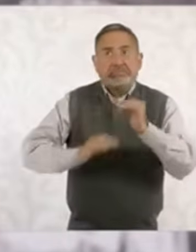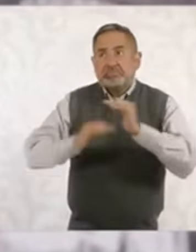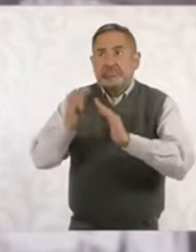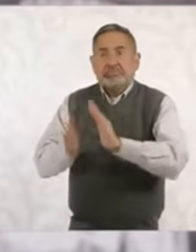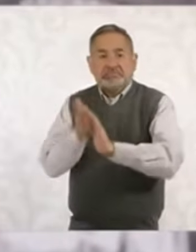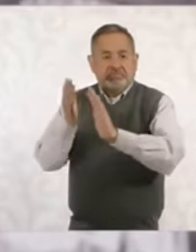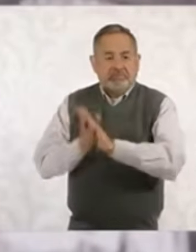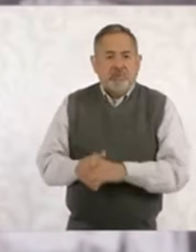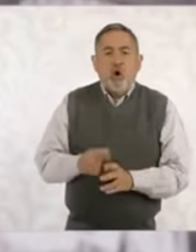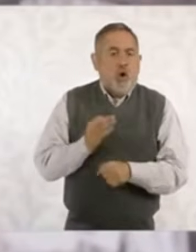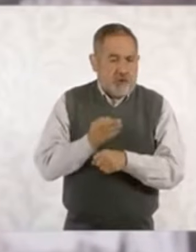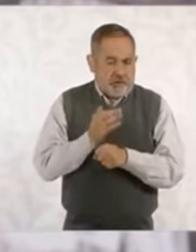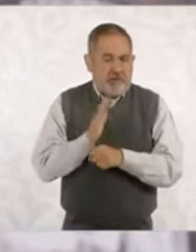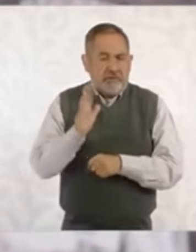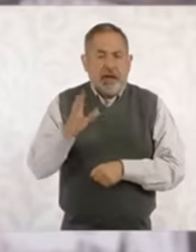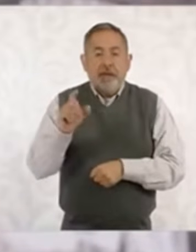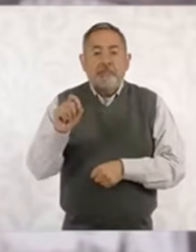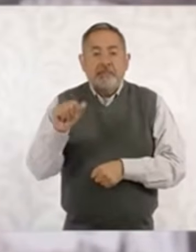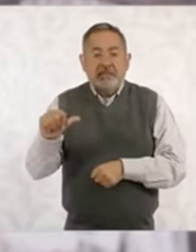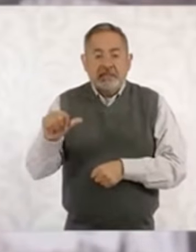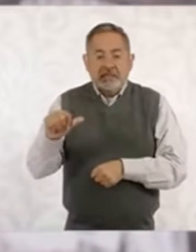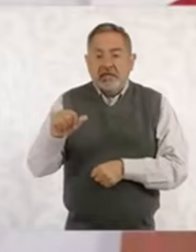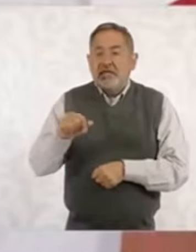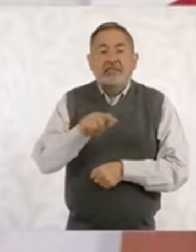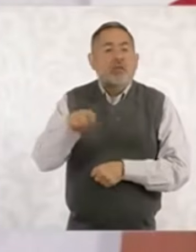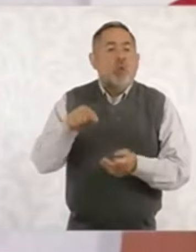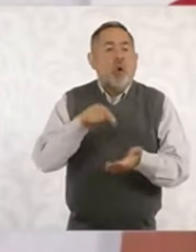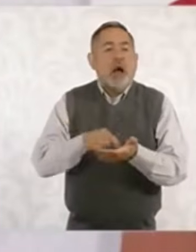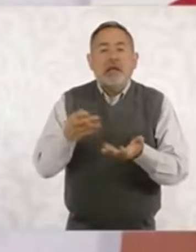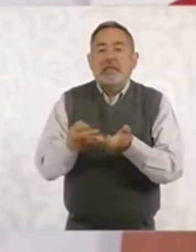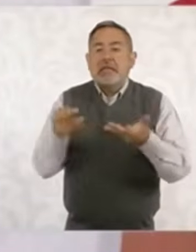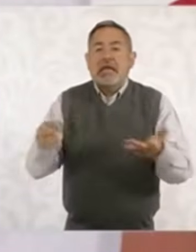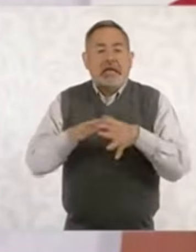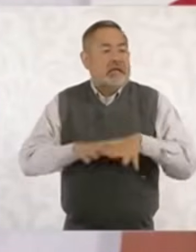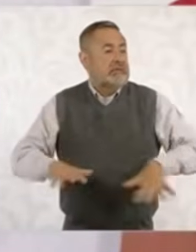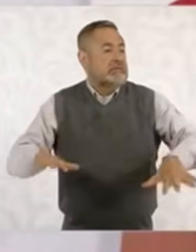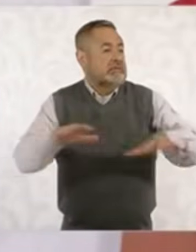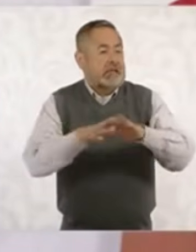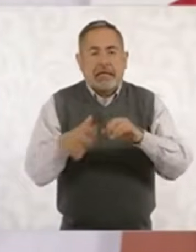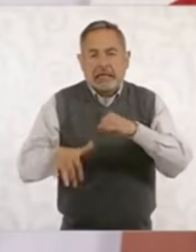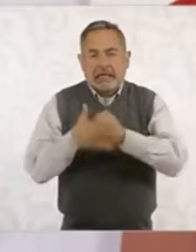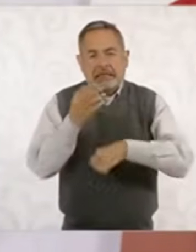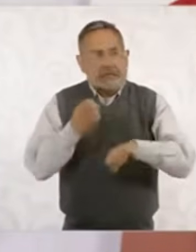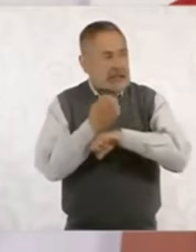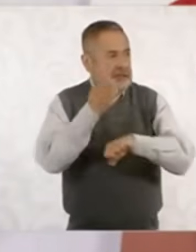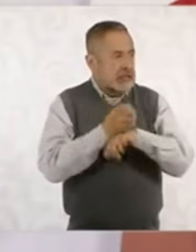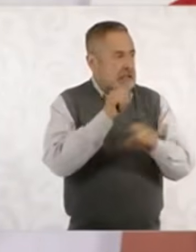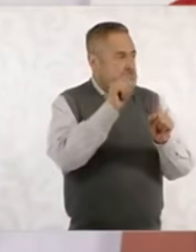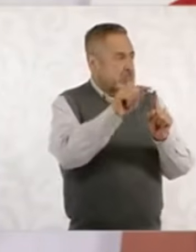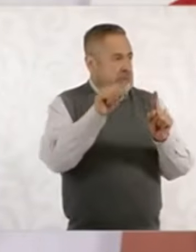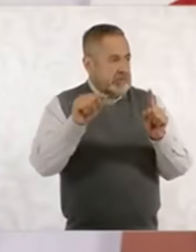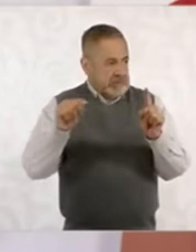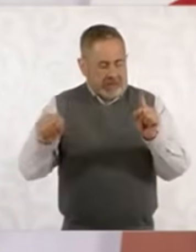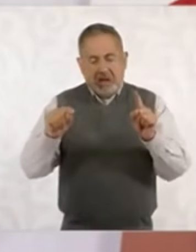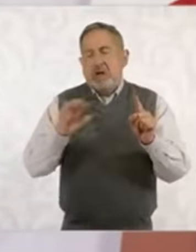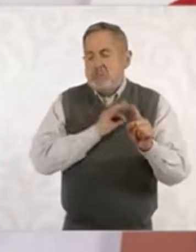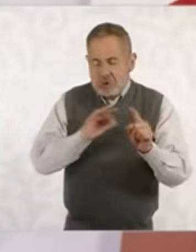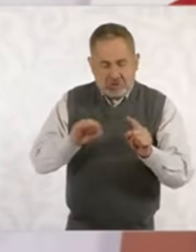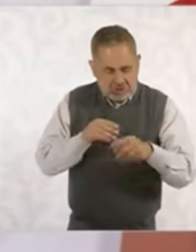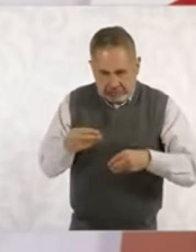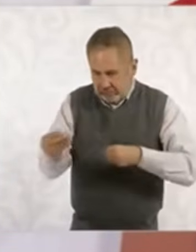26 predios en 15 entidades. Estamos listas y listos para arrancar nuestro